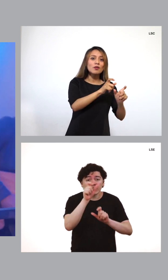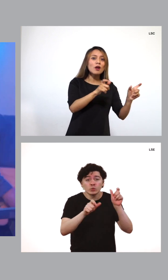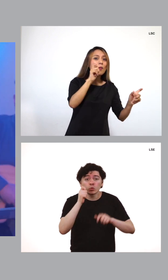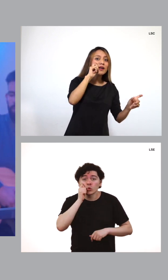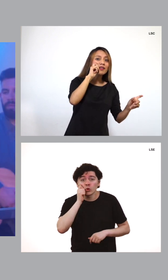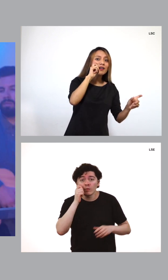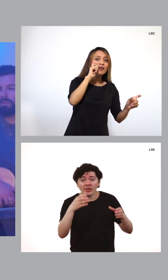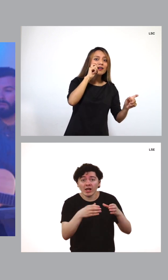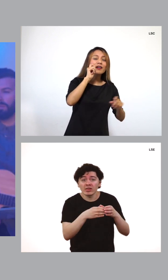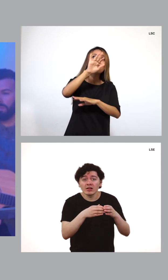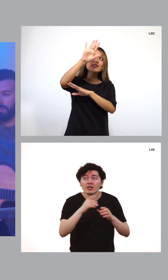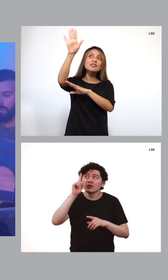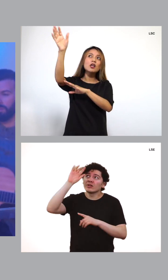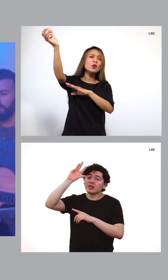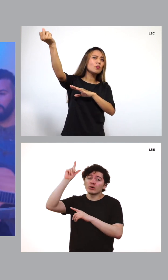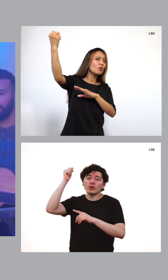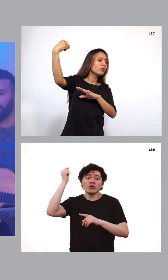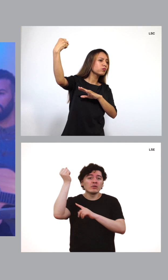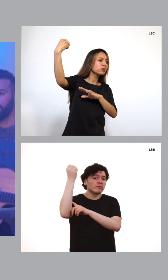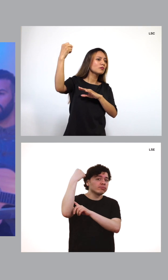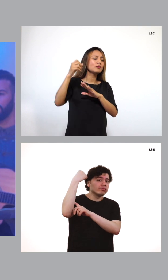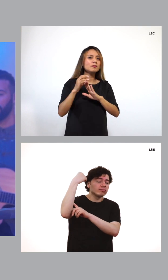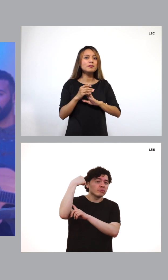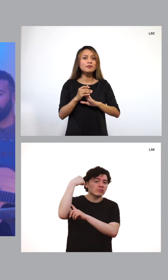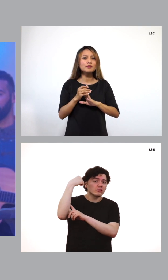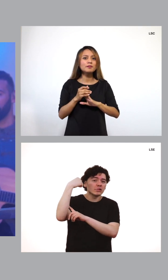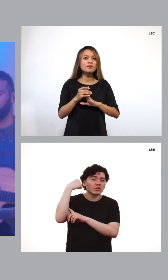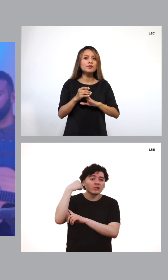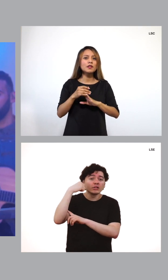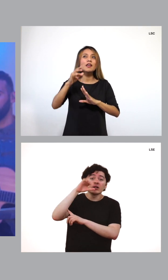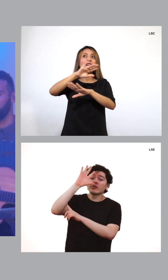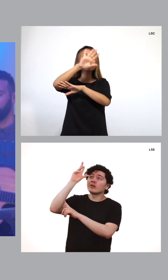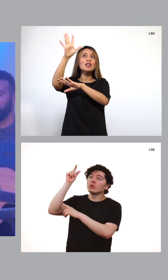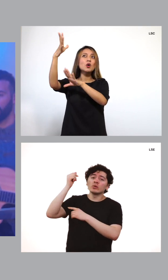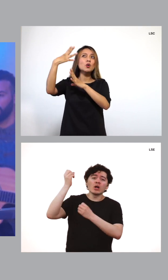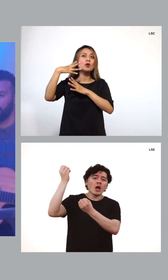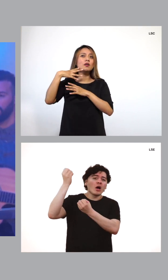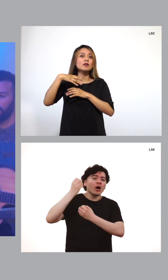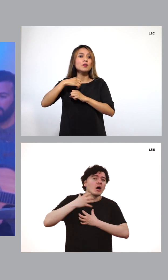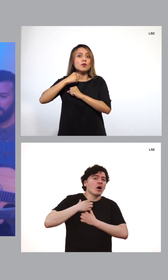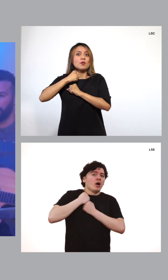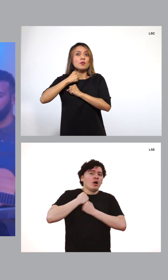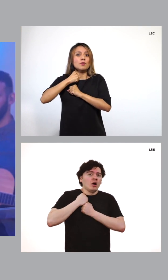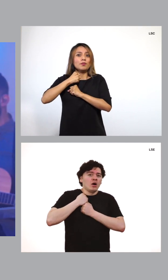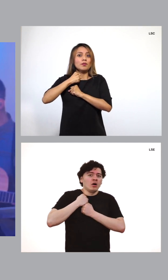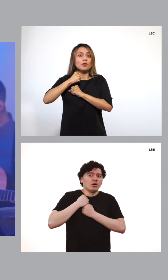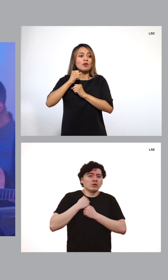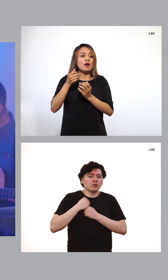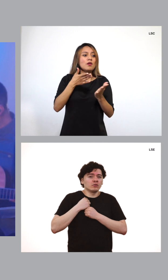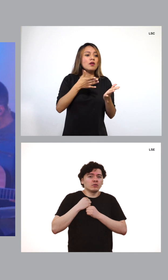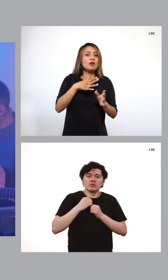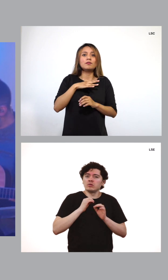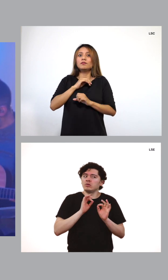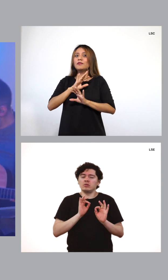historia, el cielo contuvo su ayuda, su poder, frente a la desesperación de los